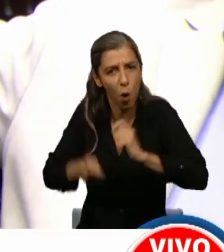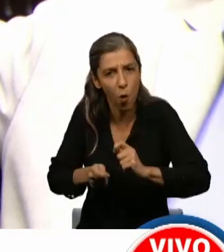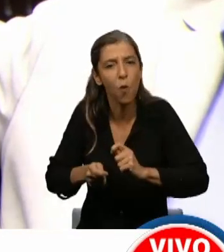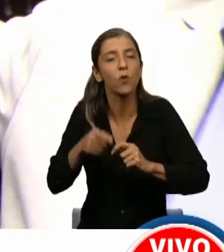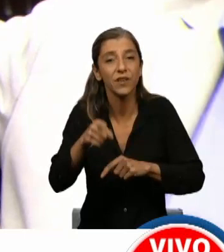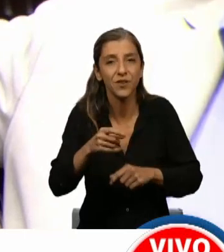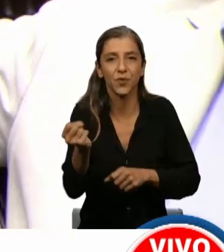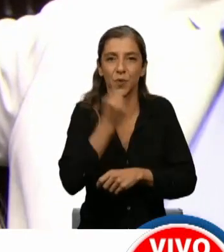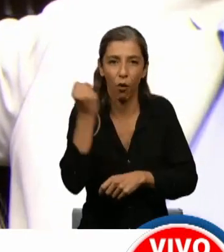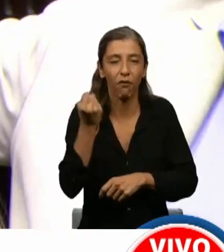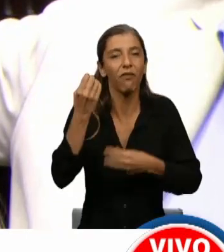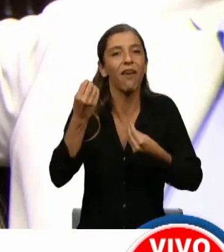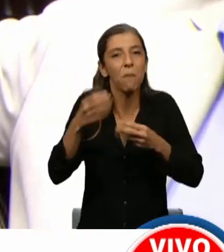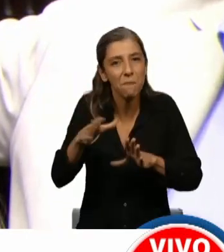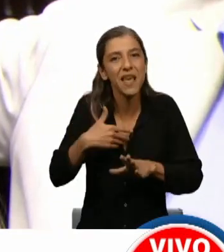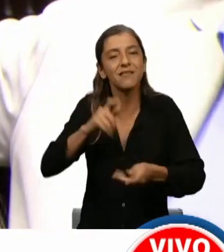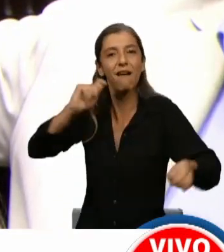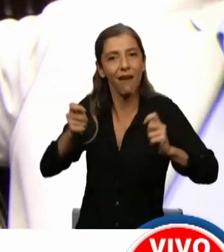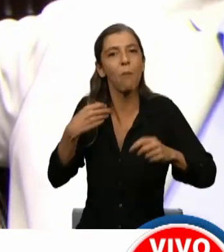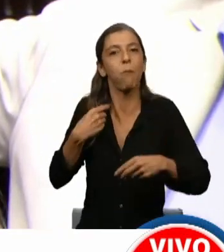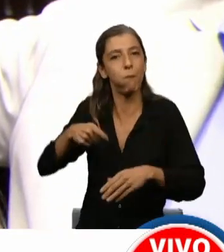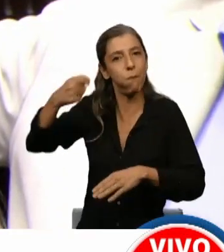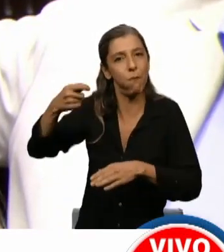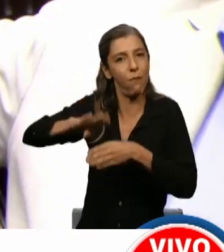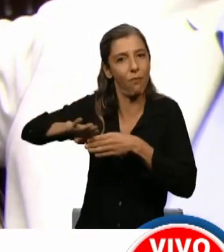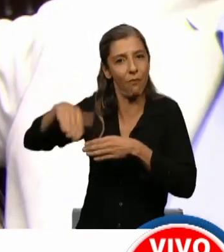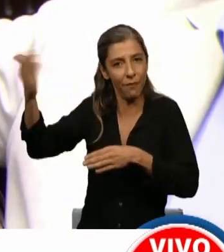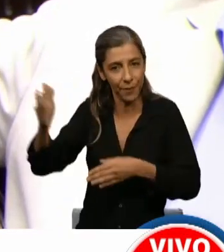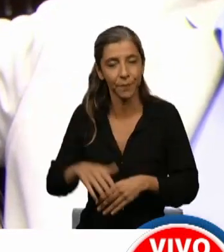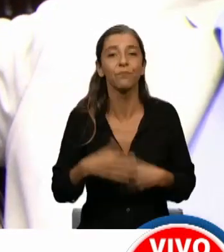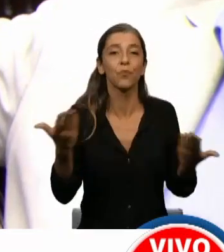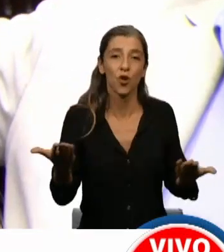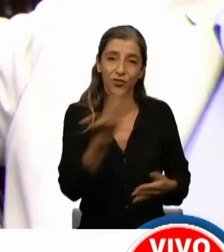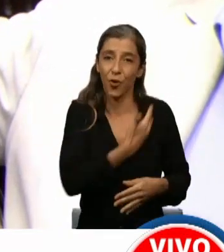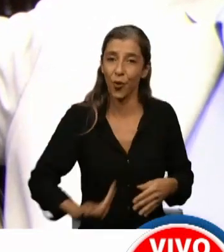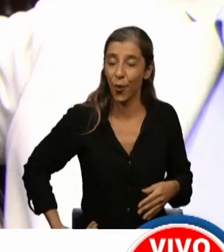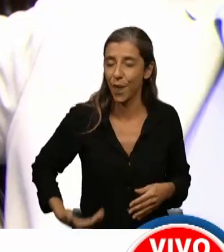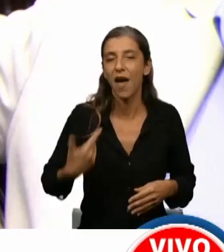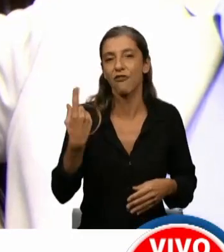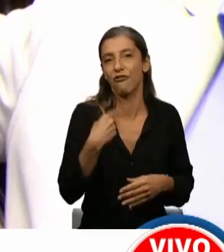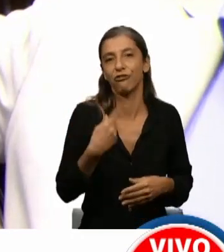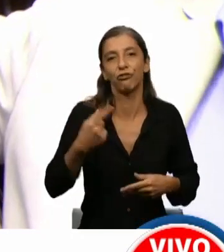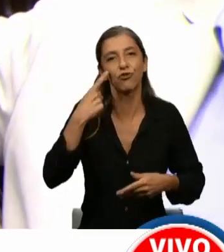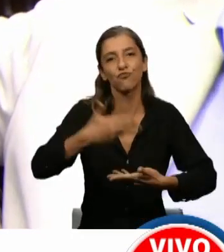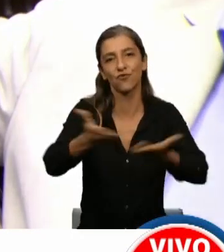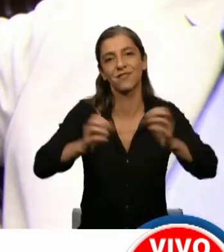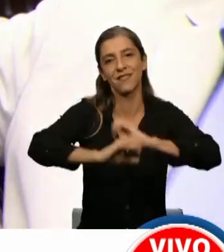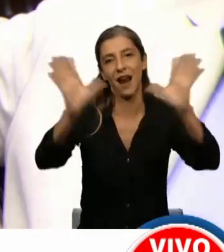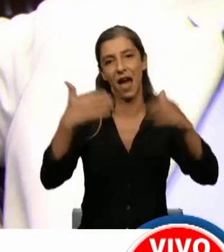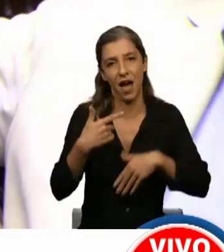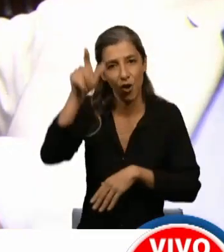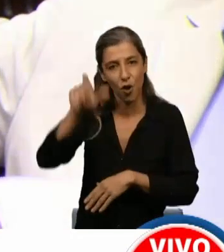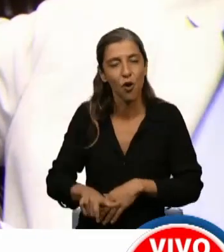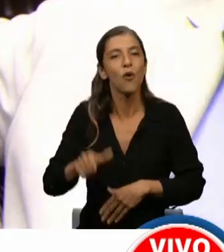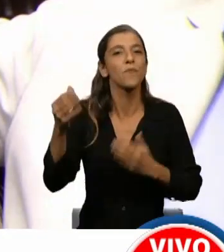con el pago de su deuda externa. Por ello, es clara la posición de nuestro gobierno manifestada a través del ministro Guzmán, a